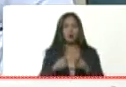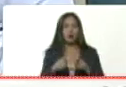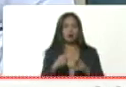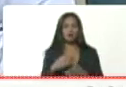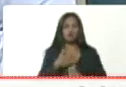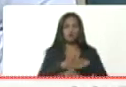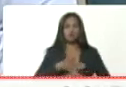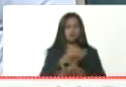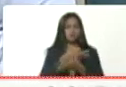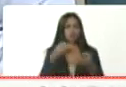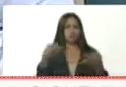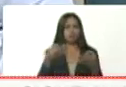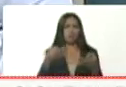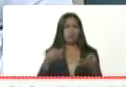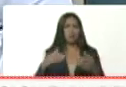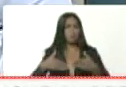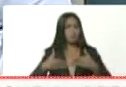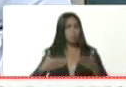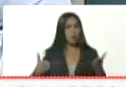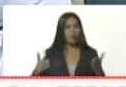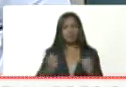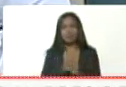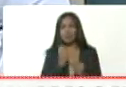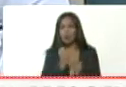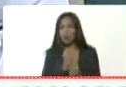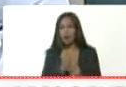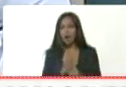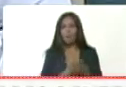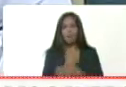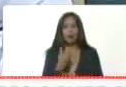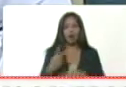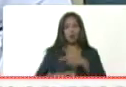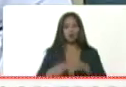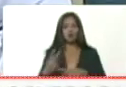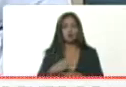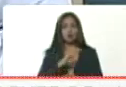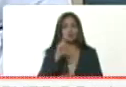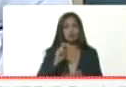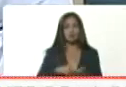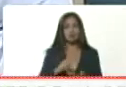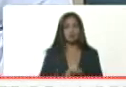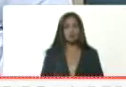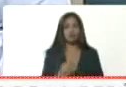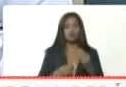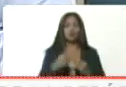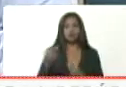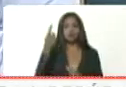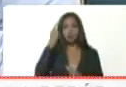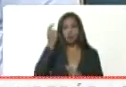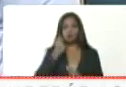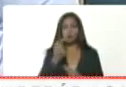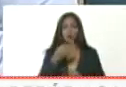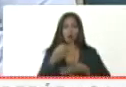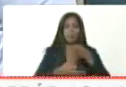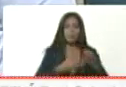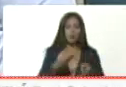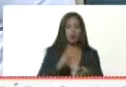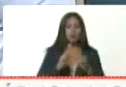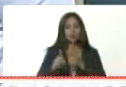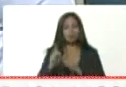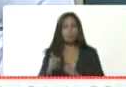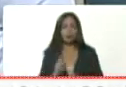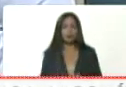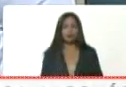y además que están dispuestas presidente a trabajar por la producción nacional como usted muy bien lo dijo son industrias que defienden